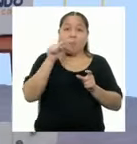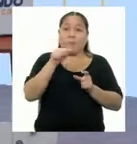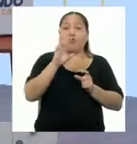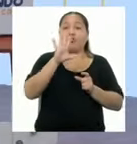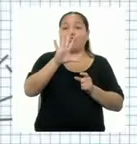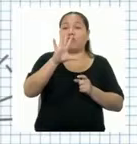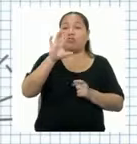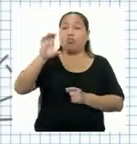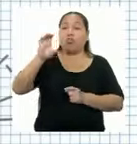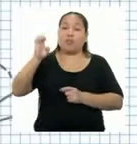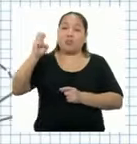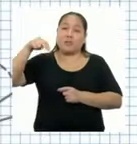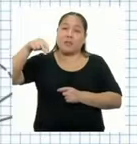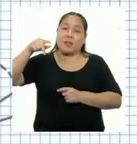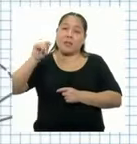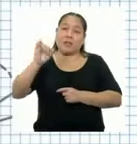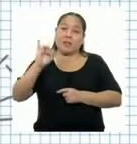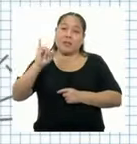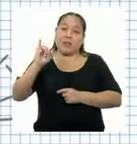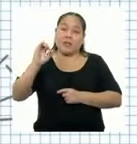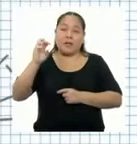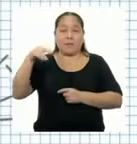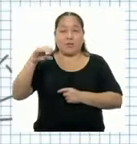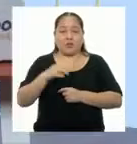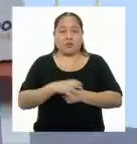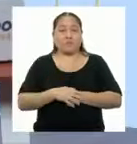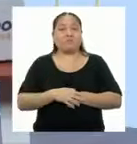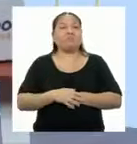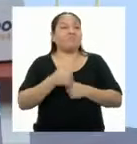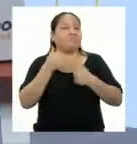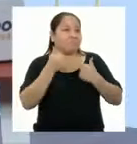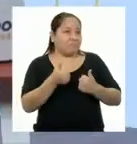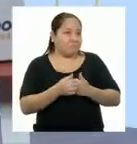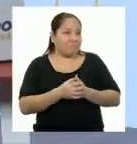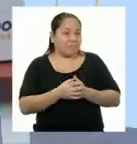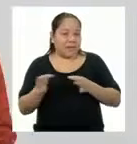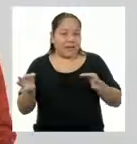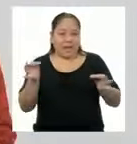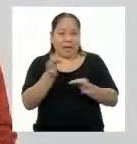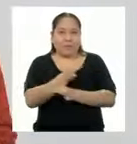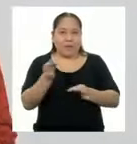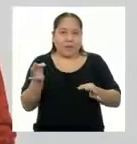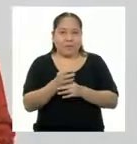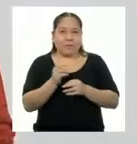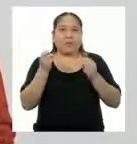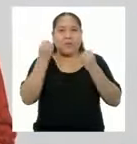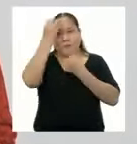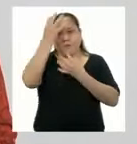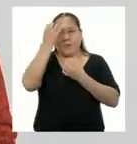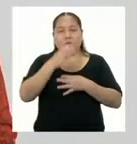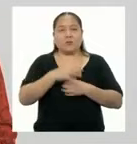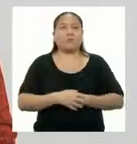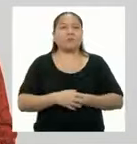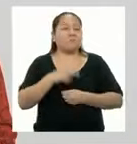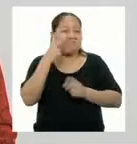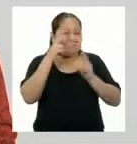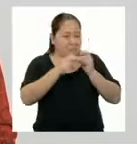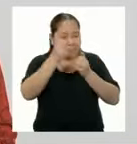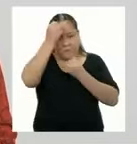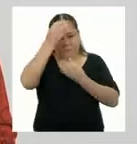0.5 centímetros. Exacto. Y ahora, reemplazamos los datos. sí, repasemos los datos con